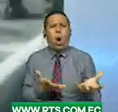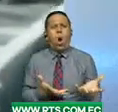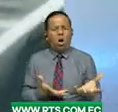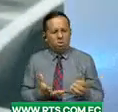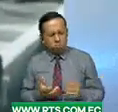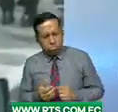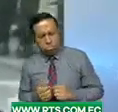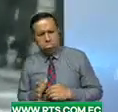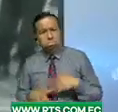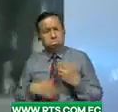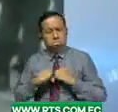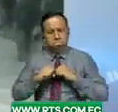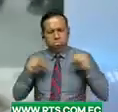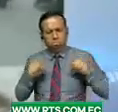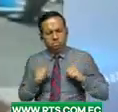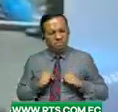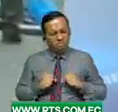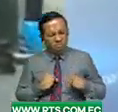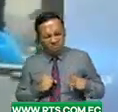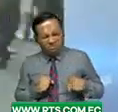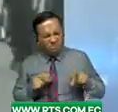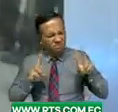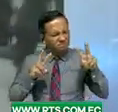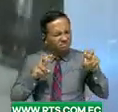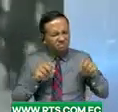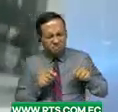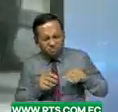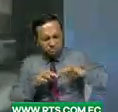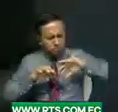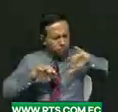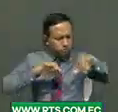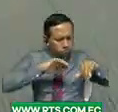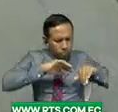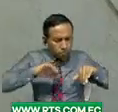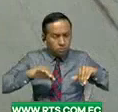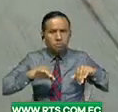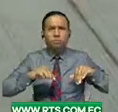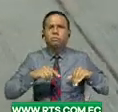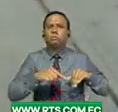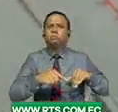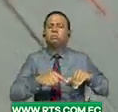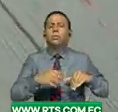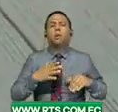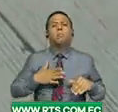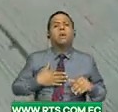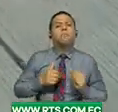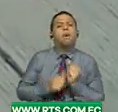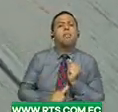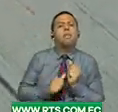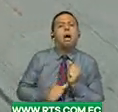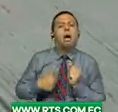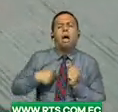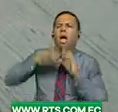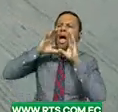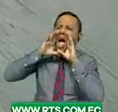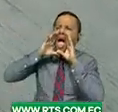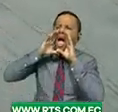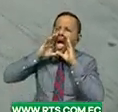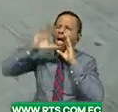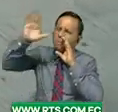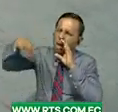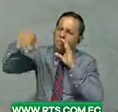acercarse y confirmar, se dieron cuenta de lo que realmente se trataba. Llamaban a mi hermana y me asomé y resulta que